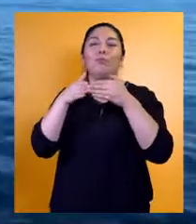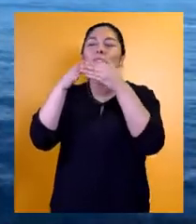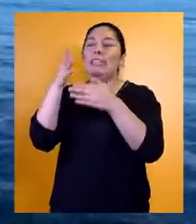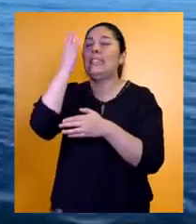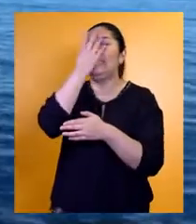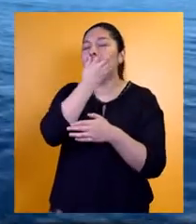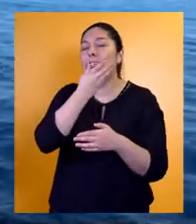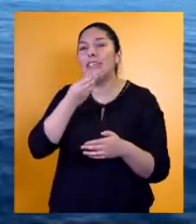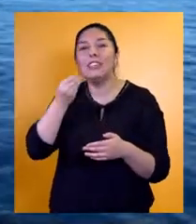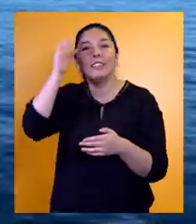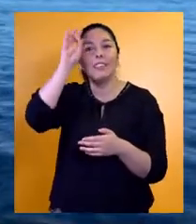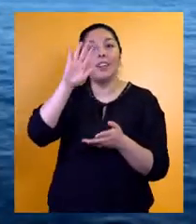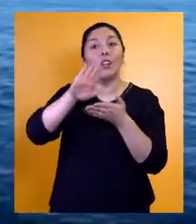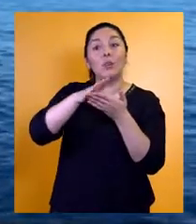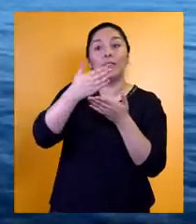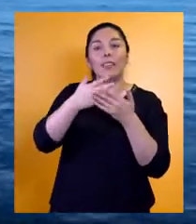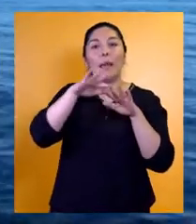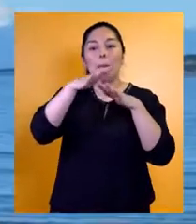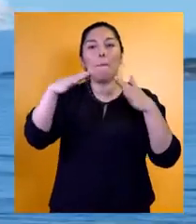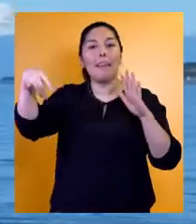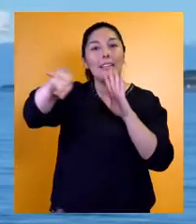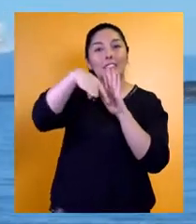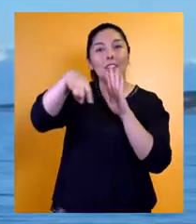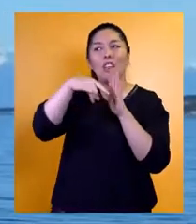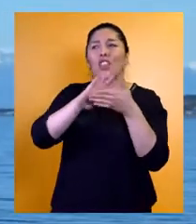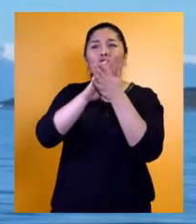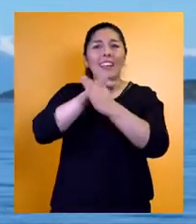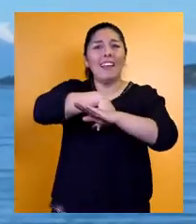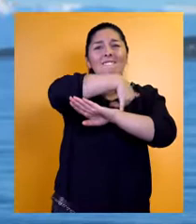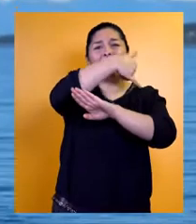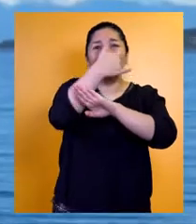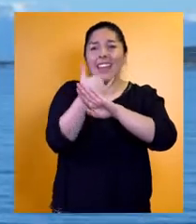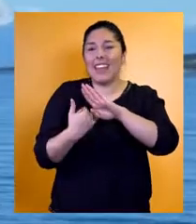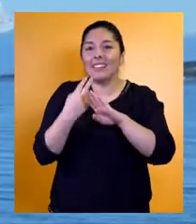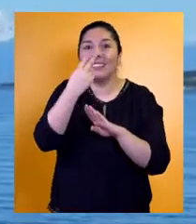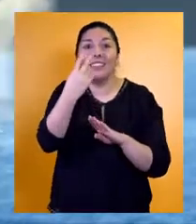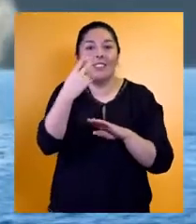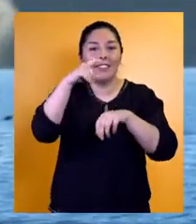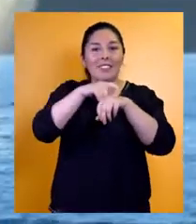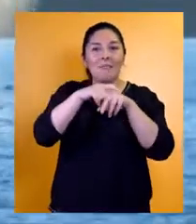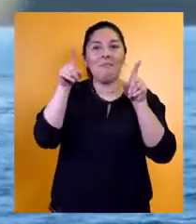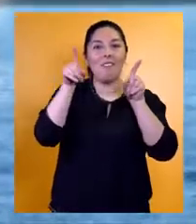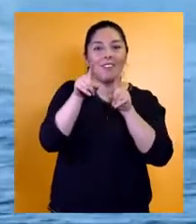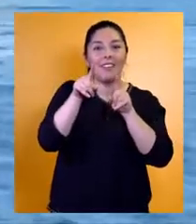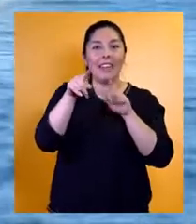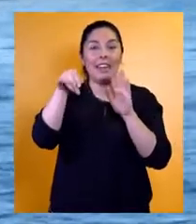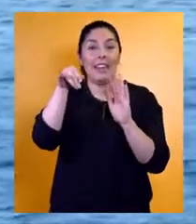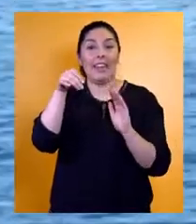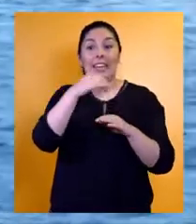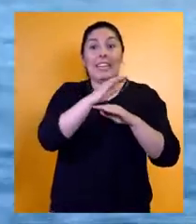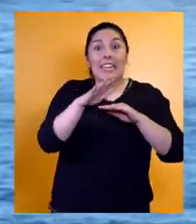navegación que nos llevó a ver cómo circulan por los mares de Chiloé estos cetáceos que se han visto en el último